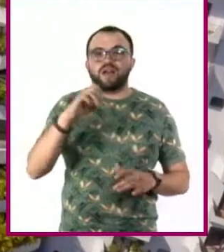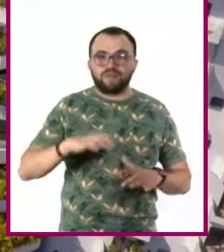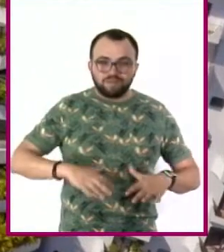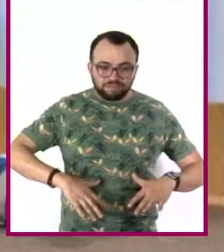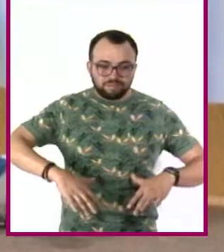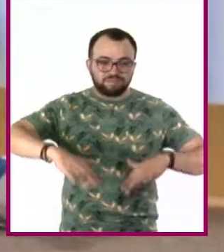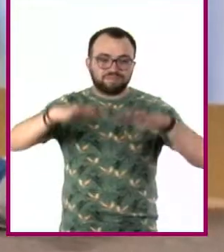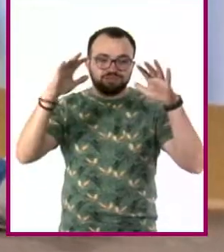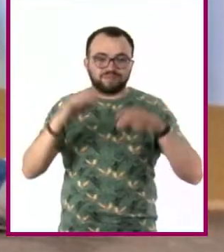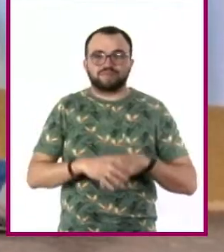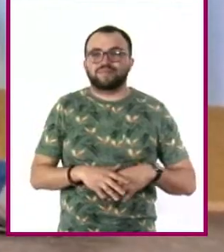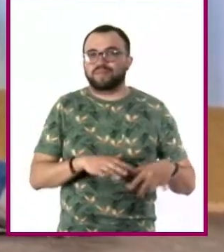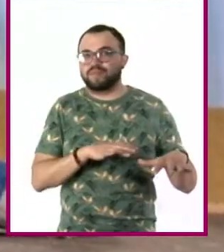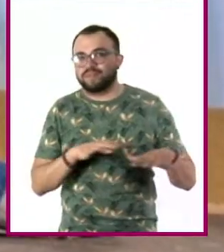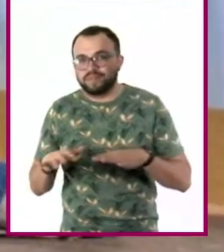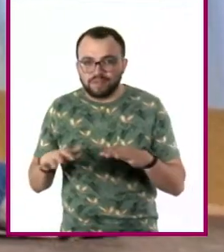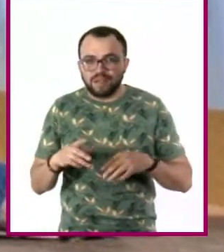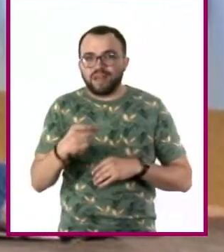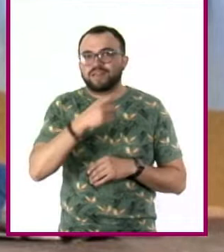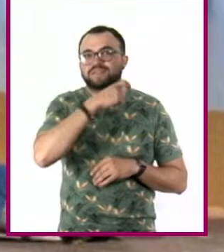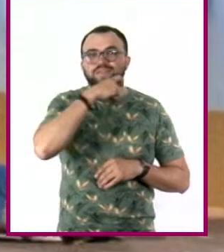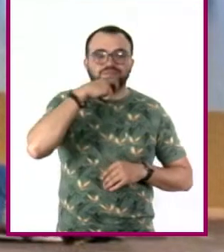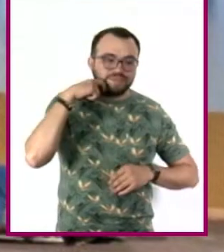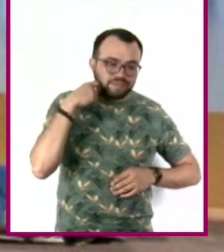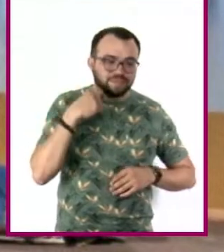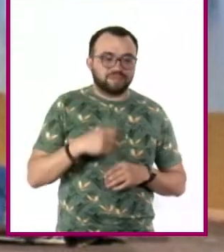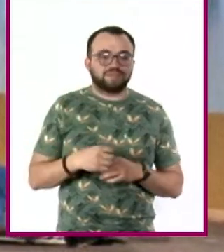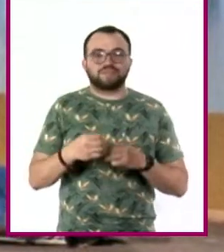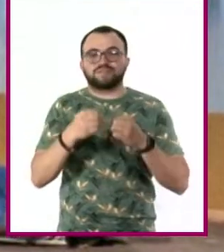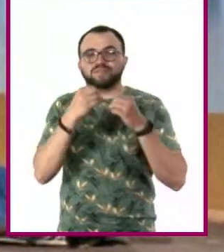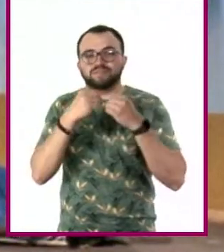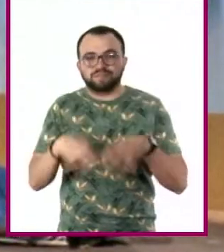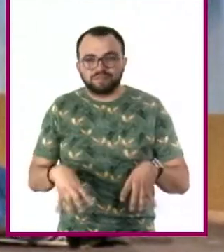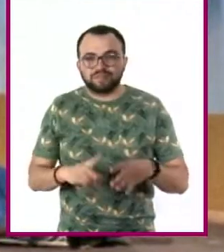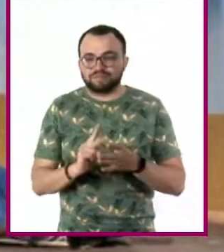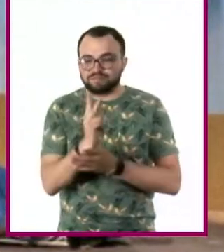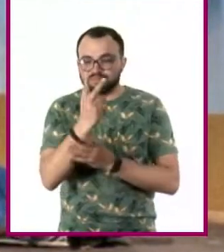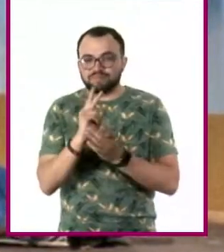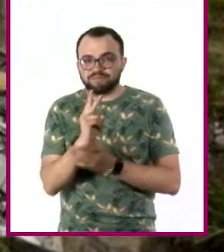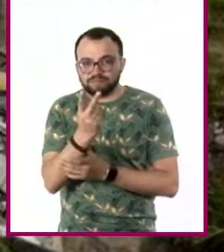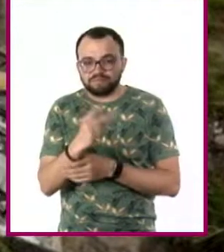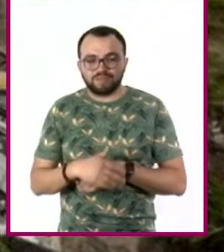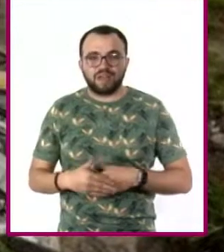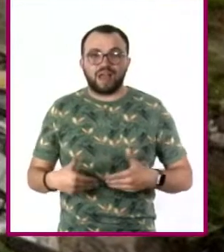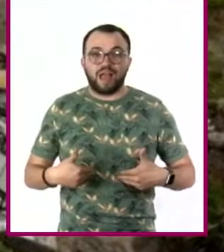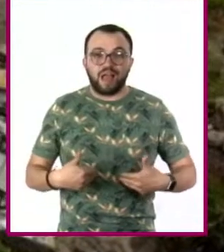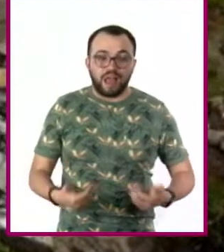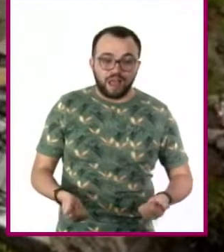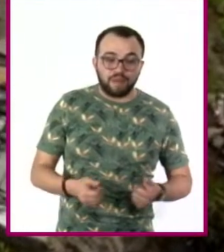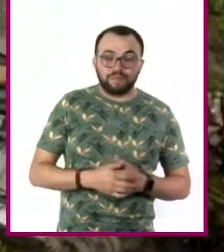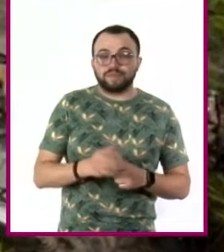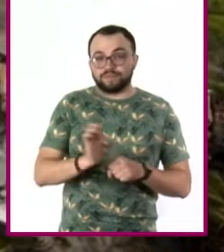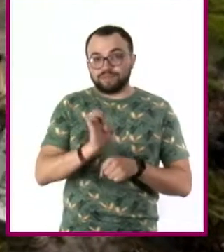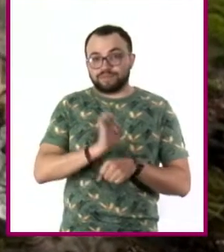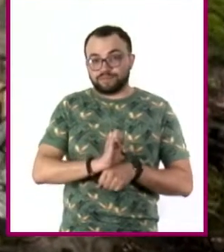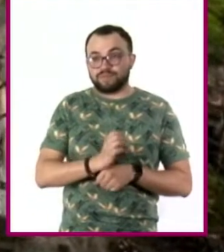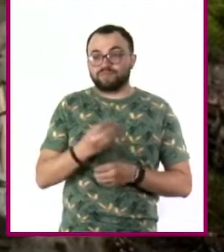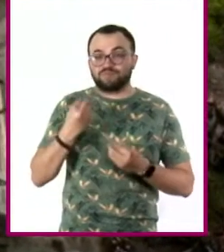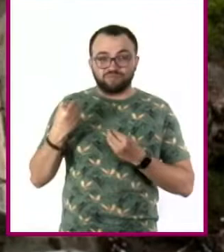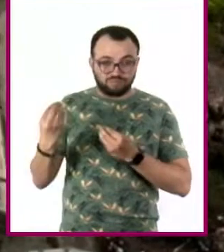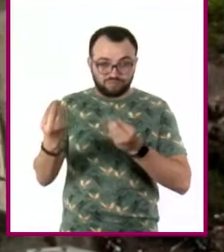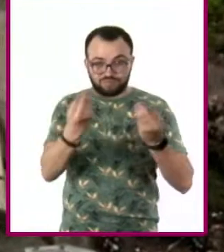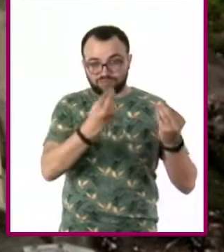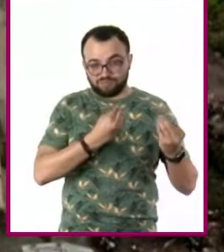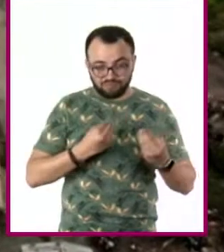otra parte tenemos sequía, tenemos pérdida de cosechas, tenemos hambrunas, por lo tanto, en muchas partes de